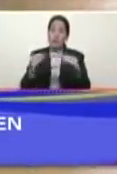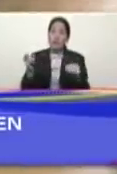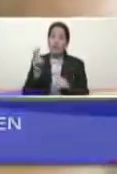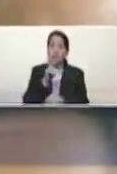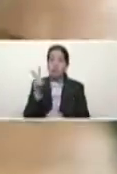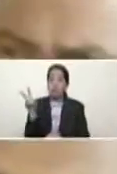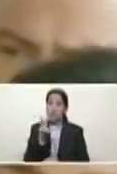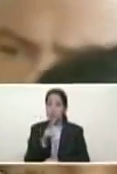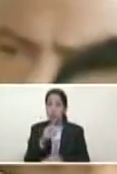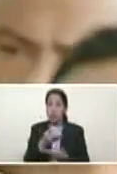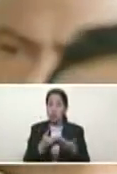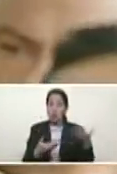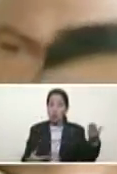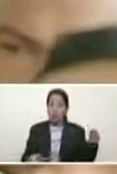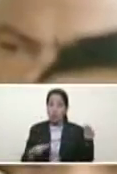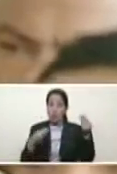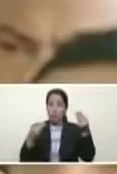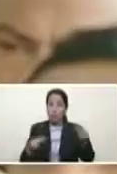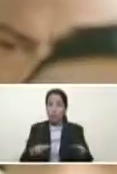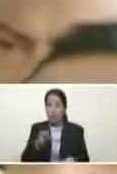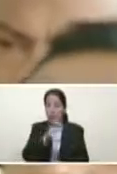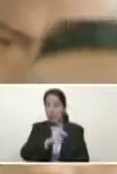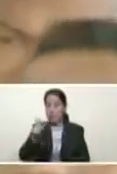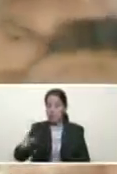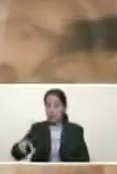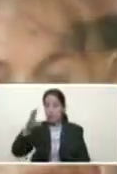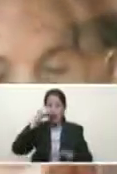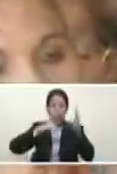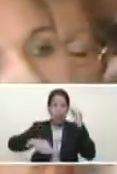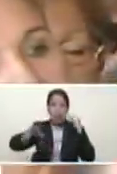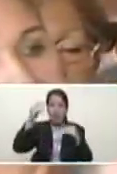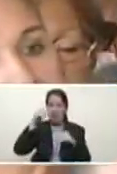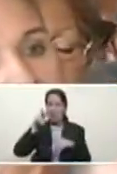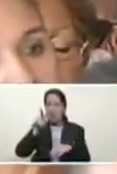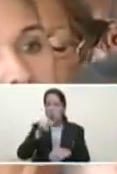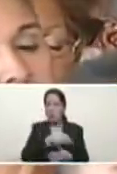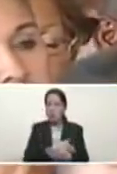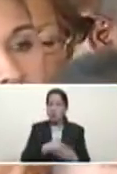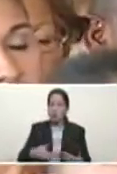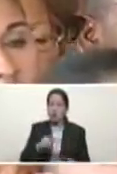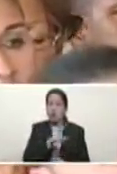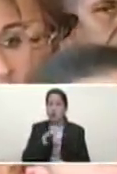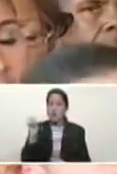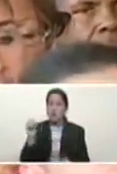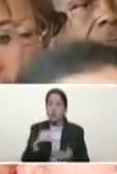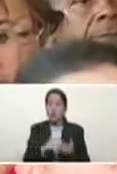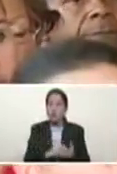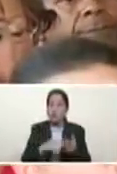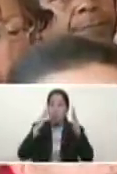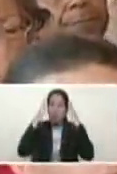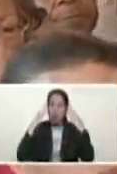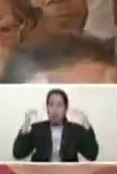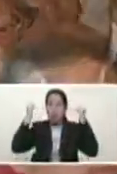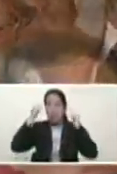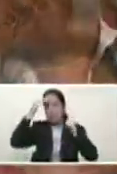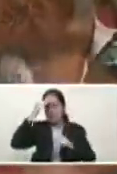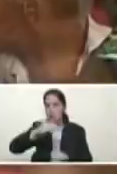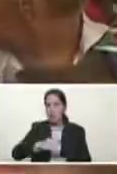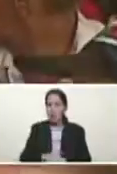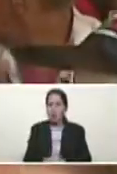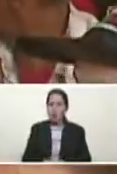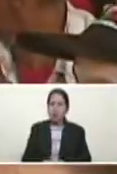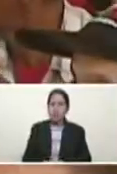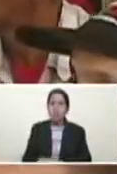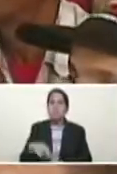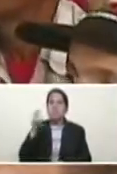base a ese documento se están entrenando los 2.300.000 milicianos y milicianas. Hay que verle